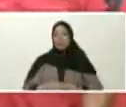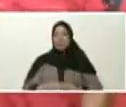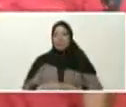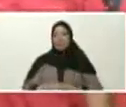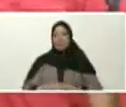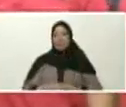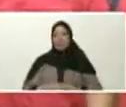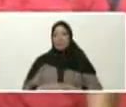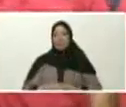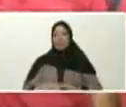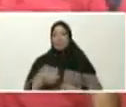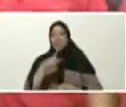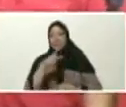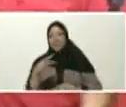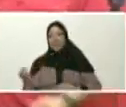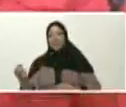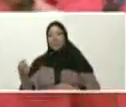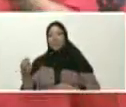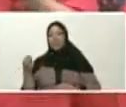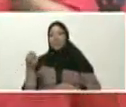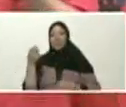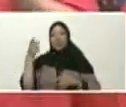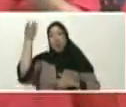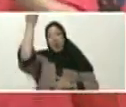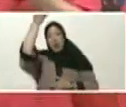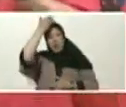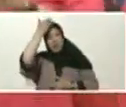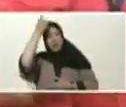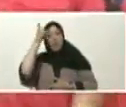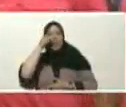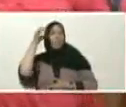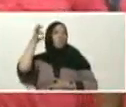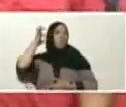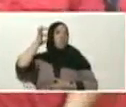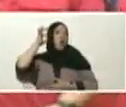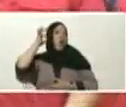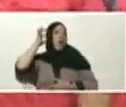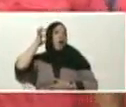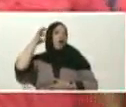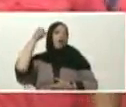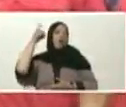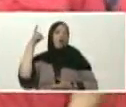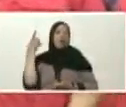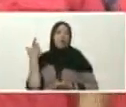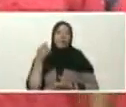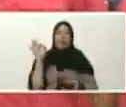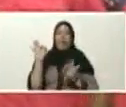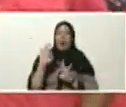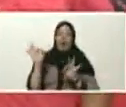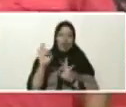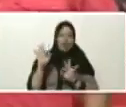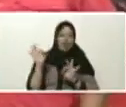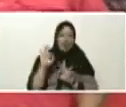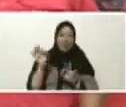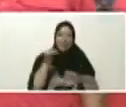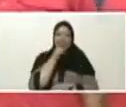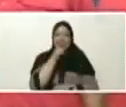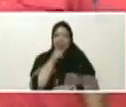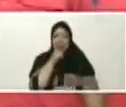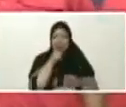ley. No tengo trono, mi reina, ni nadie que me